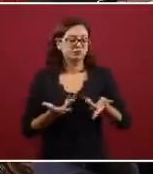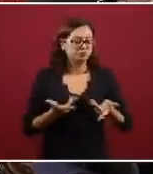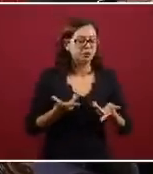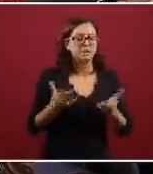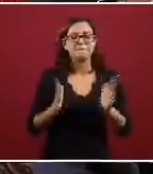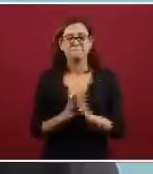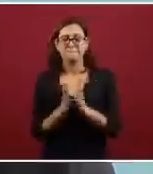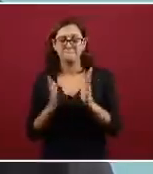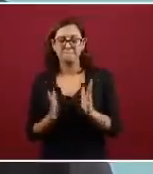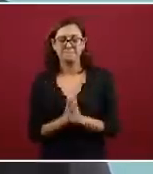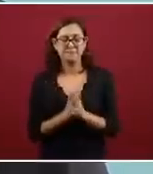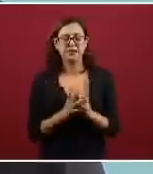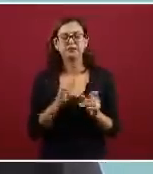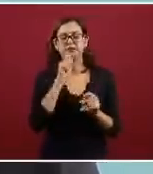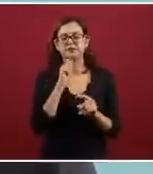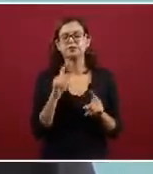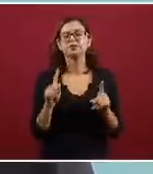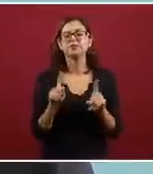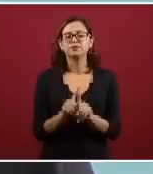participaron